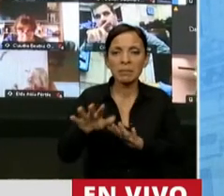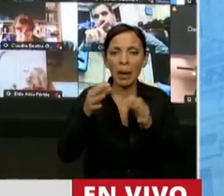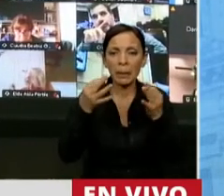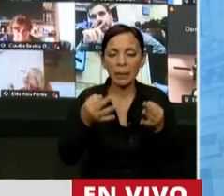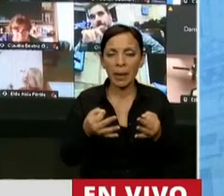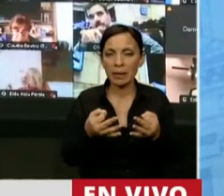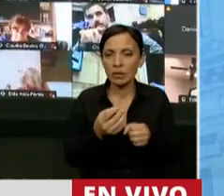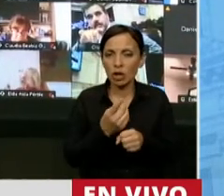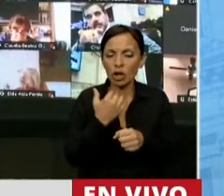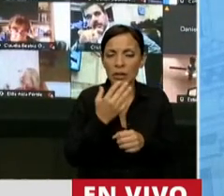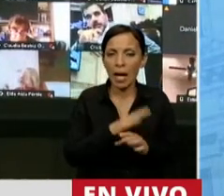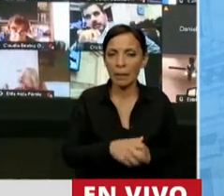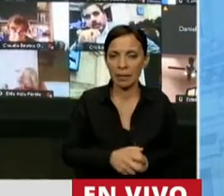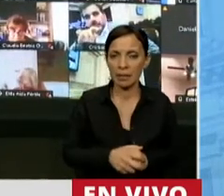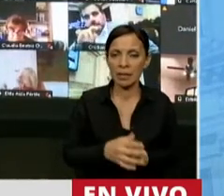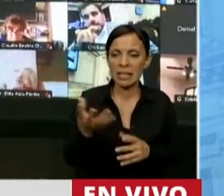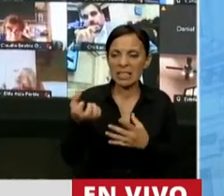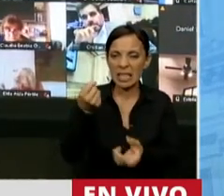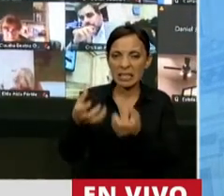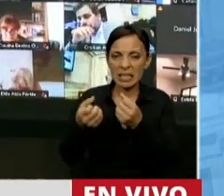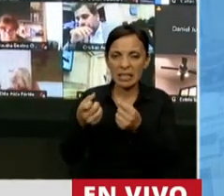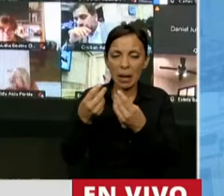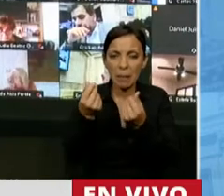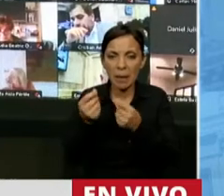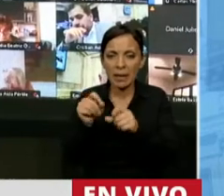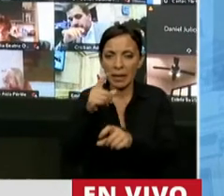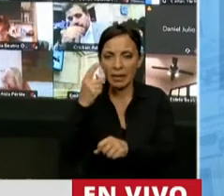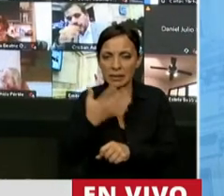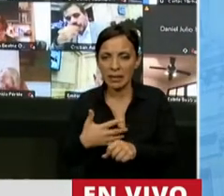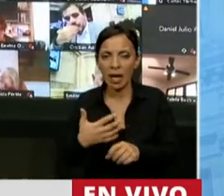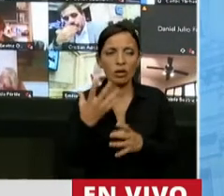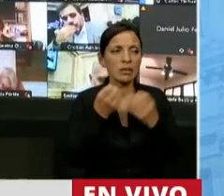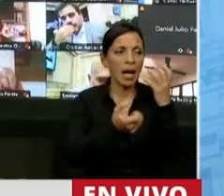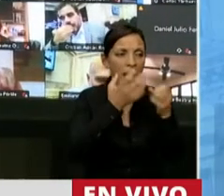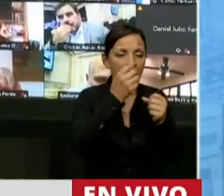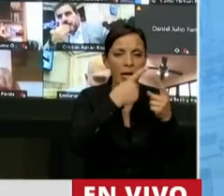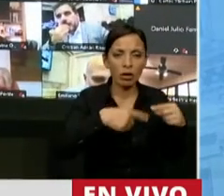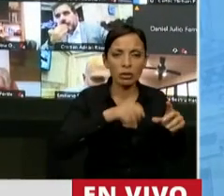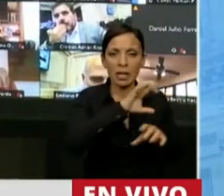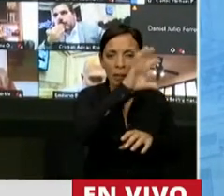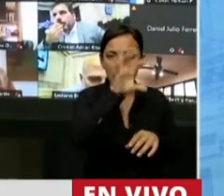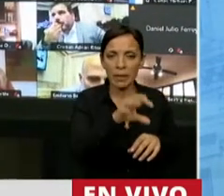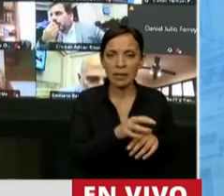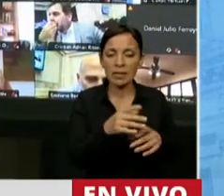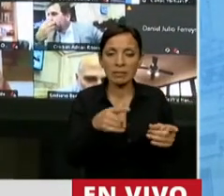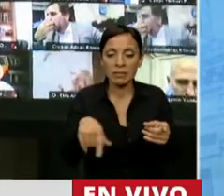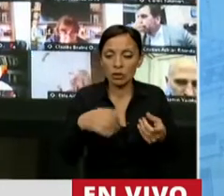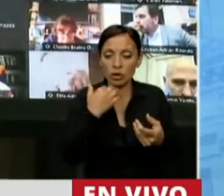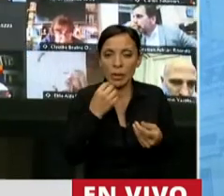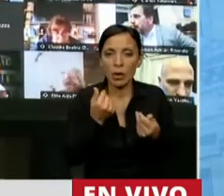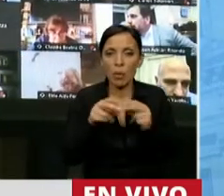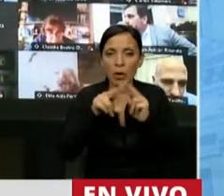Estado, le quitan los recursos a las provincias. No saben de dónde sacar la plata. Cierro,